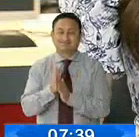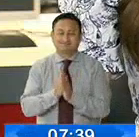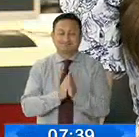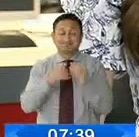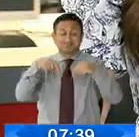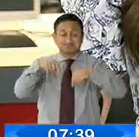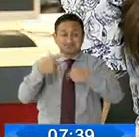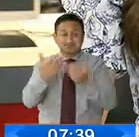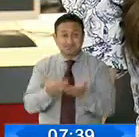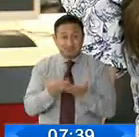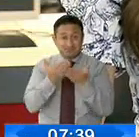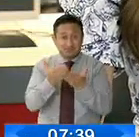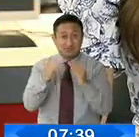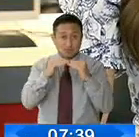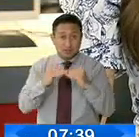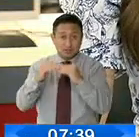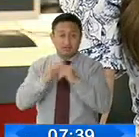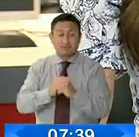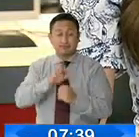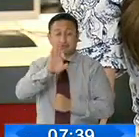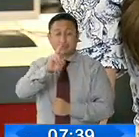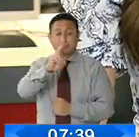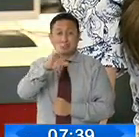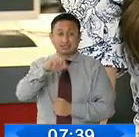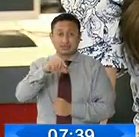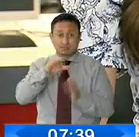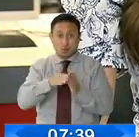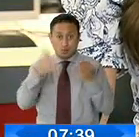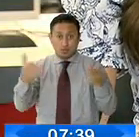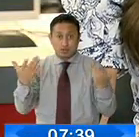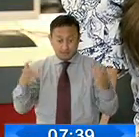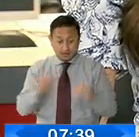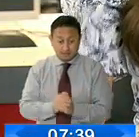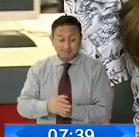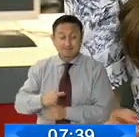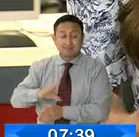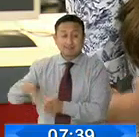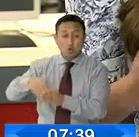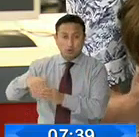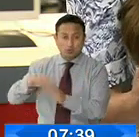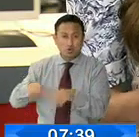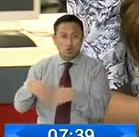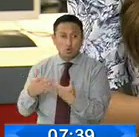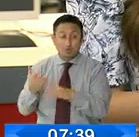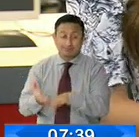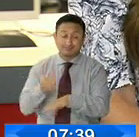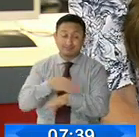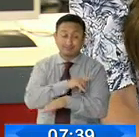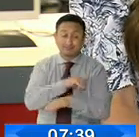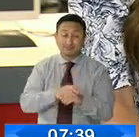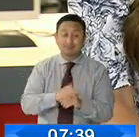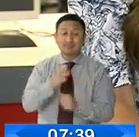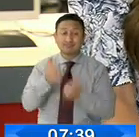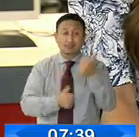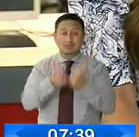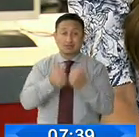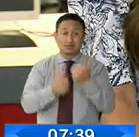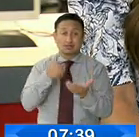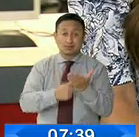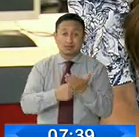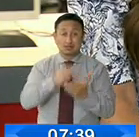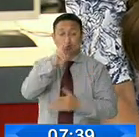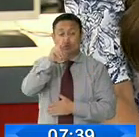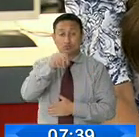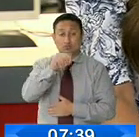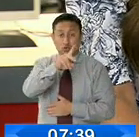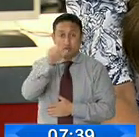Contribuyendo con la democracia, Televicentro y Grupo El Comercio realizaron el sorteo para designar el orden de participación de los candidatos en el debate del